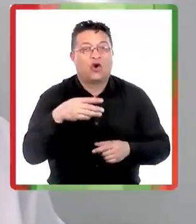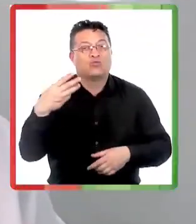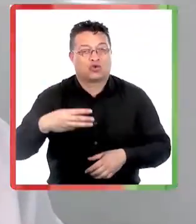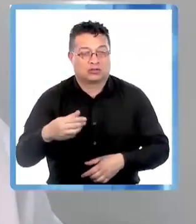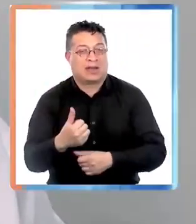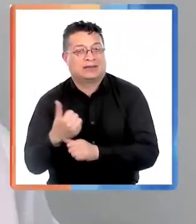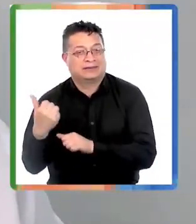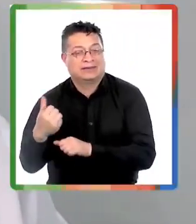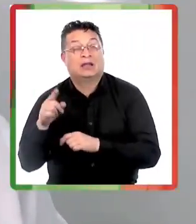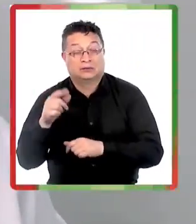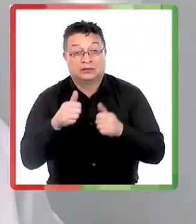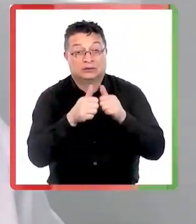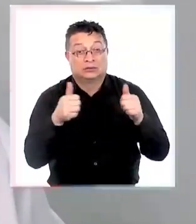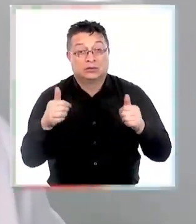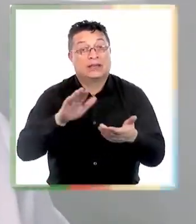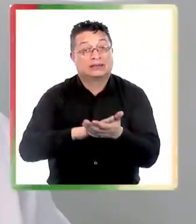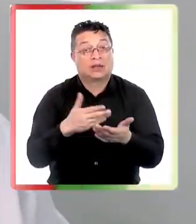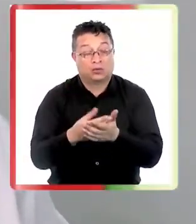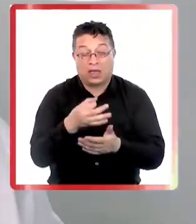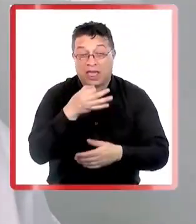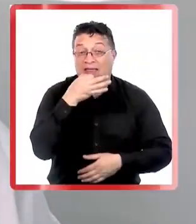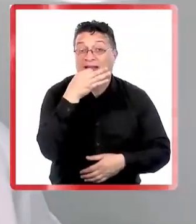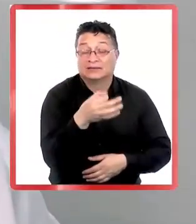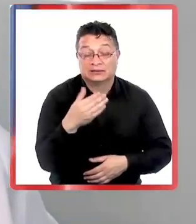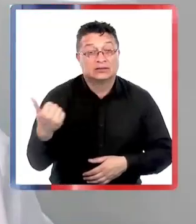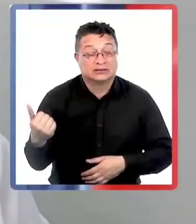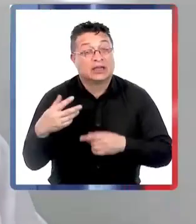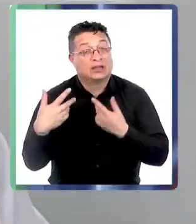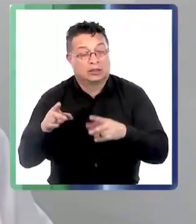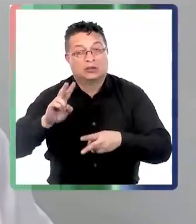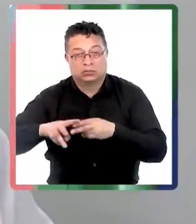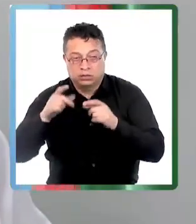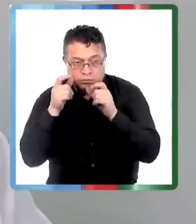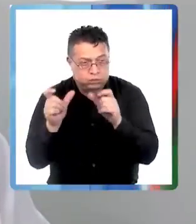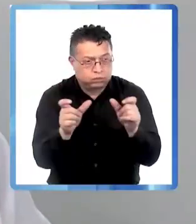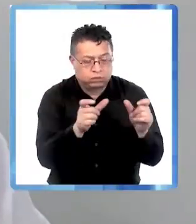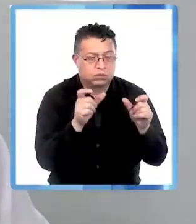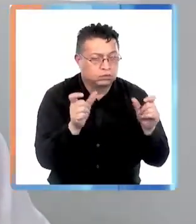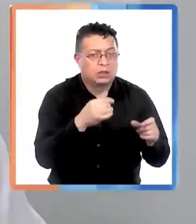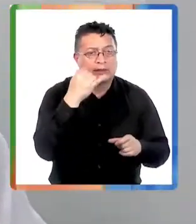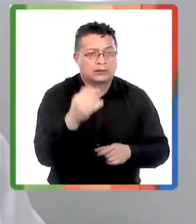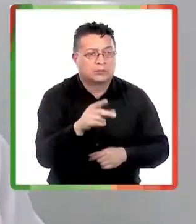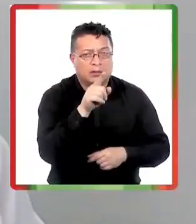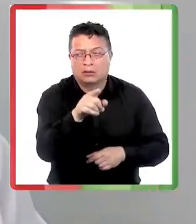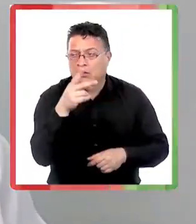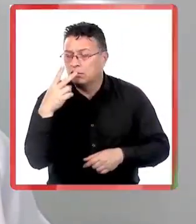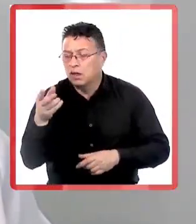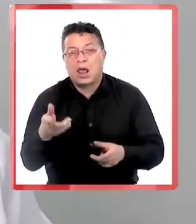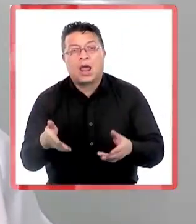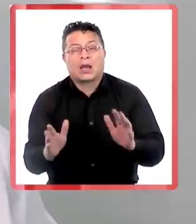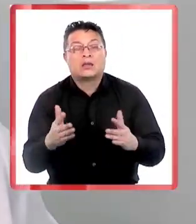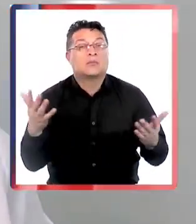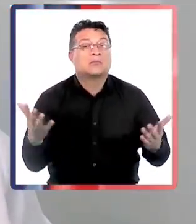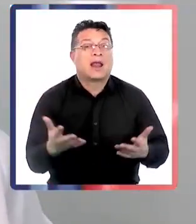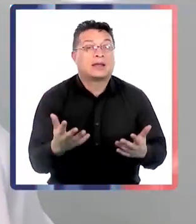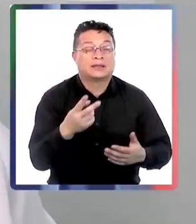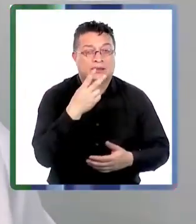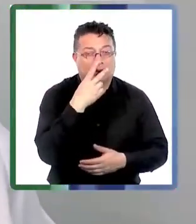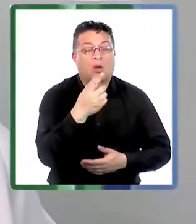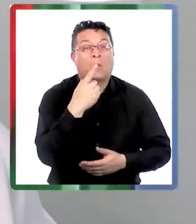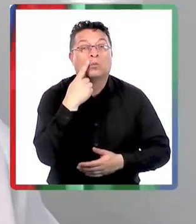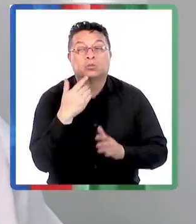municipio. Esta autoridad sanitaria, no obstante a lo anterior, realiza un monitoreo frecuente en las calles a